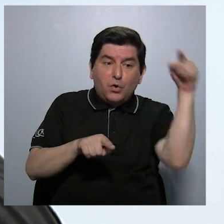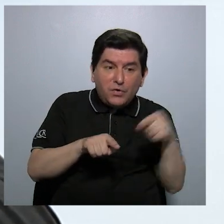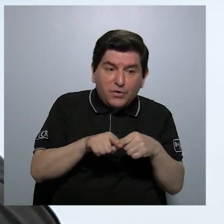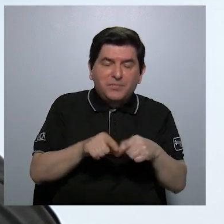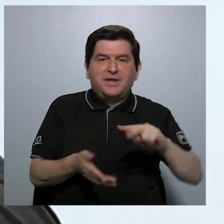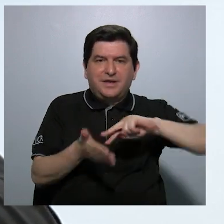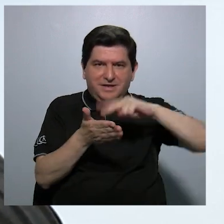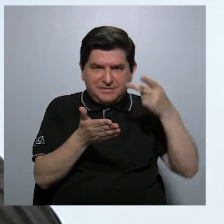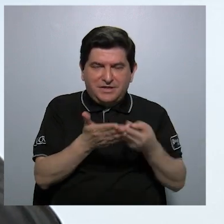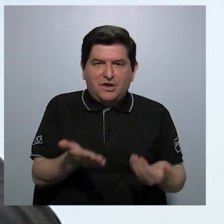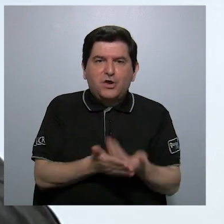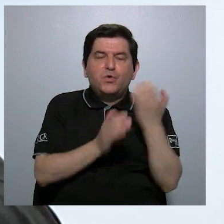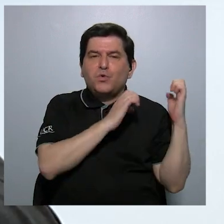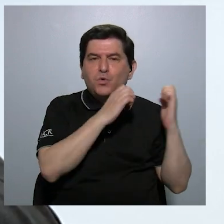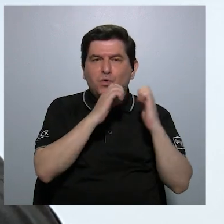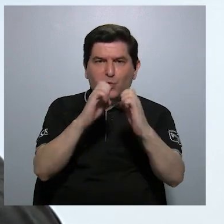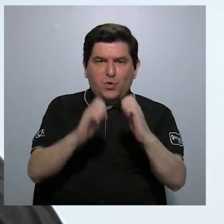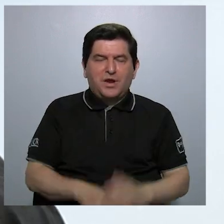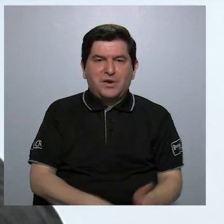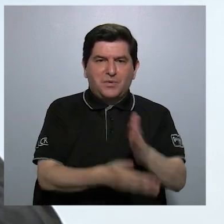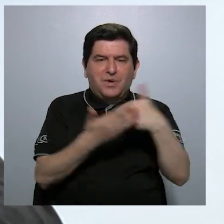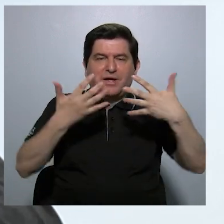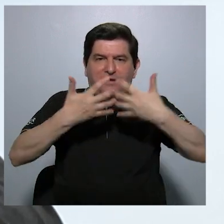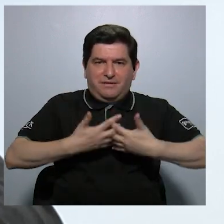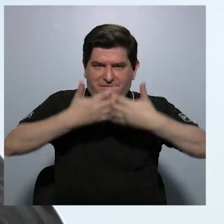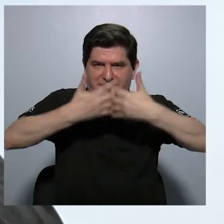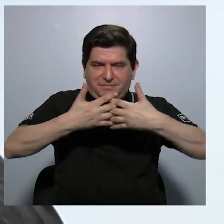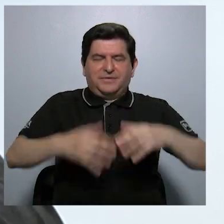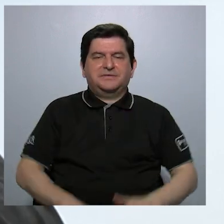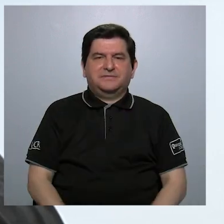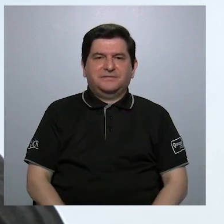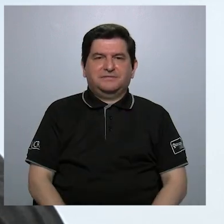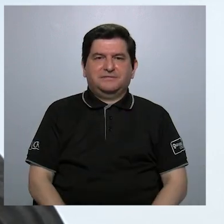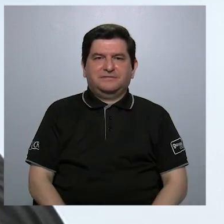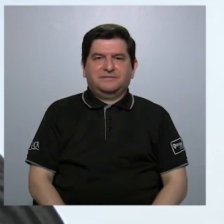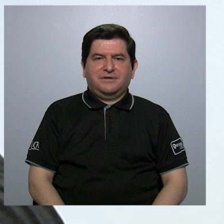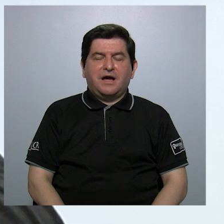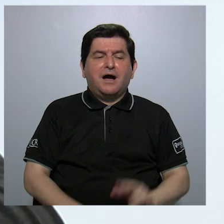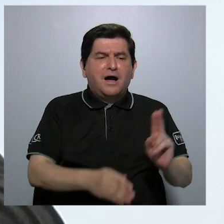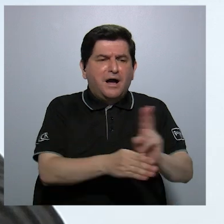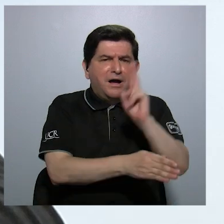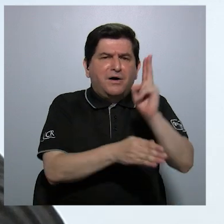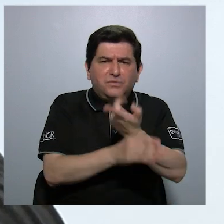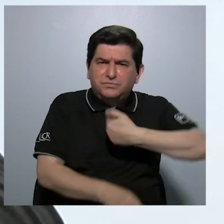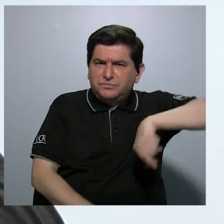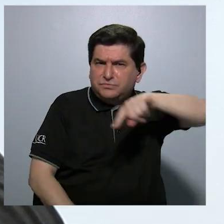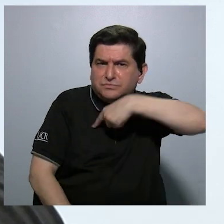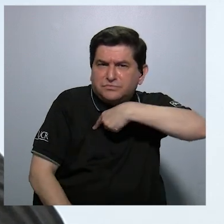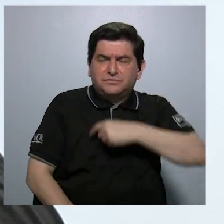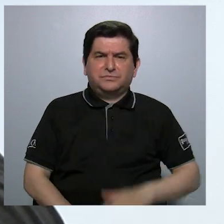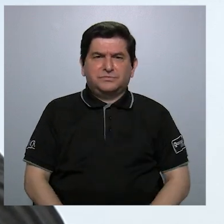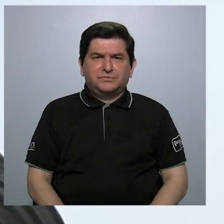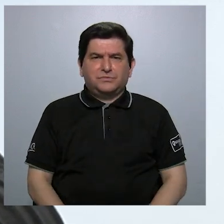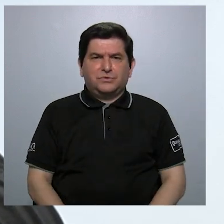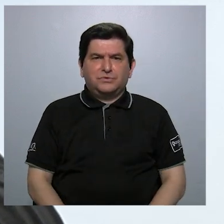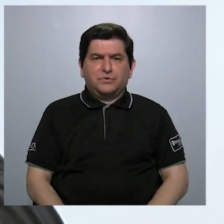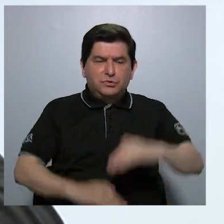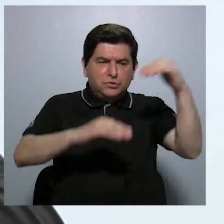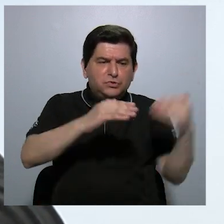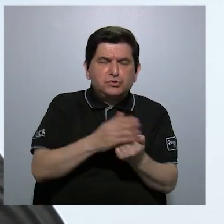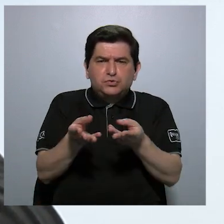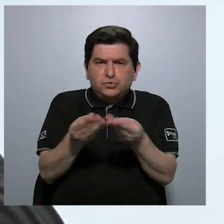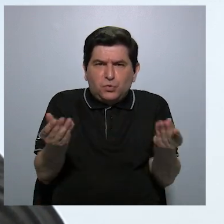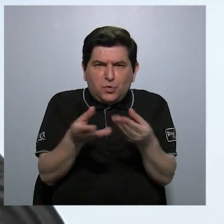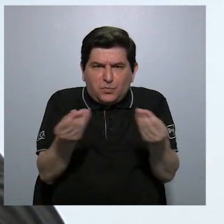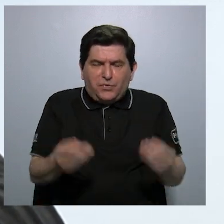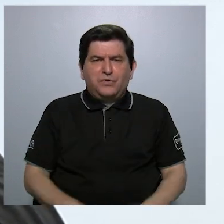eso involucra una nueva estrategia en la parte industrial. Ver entonces cómo utilizamos los subproductos que